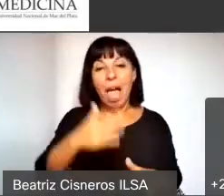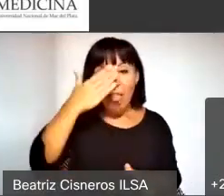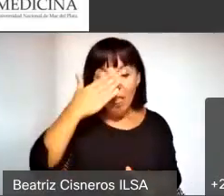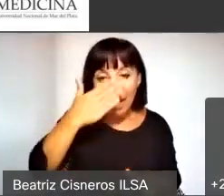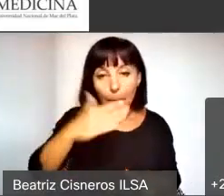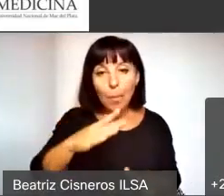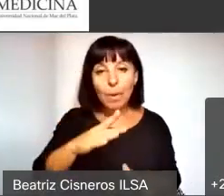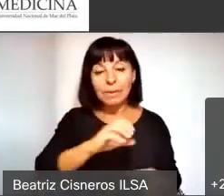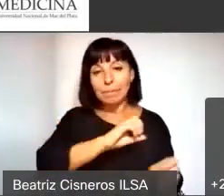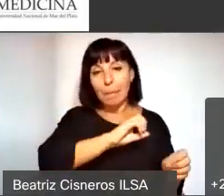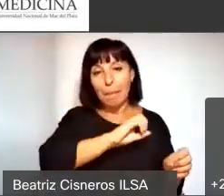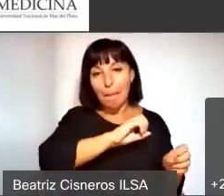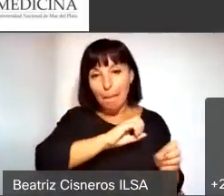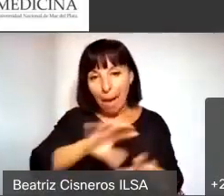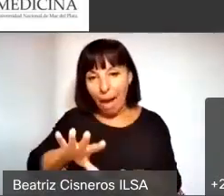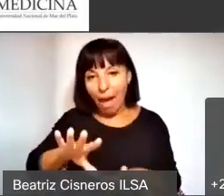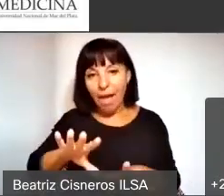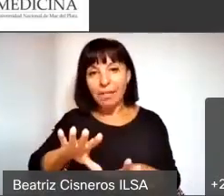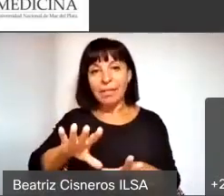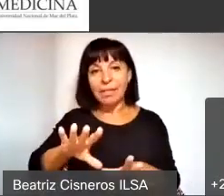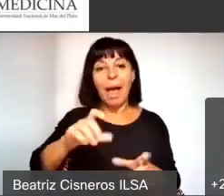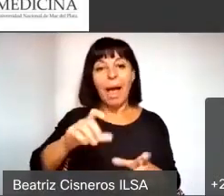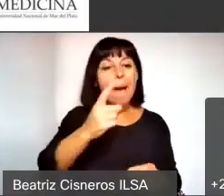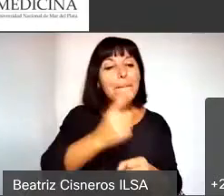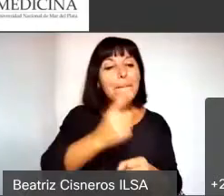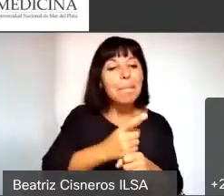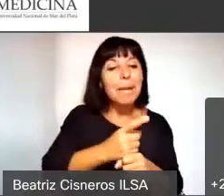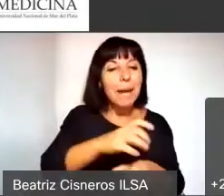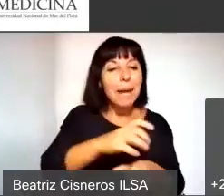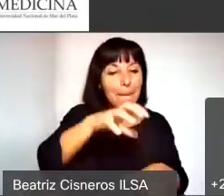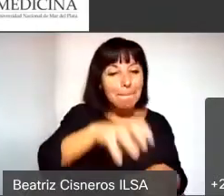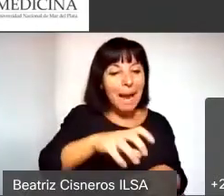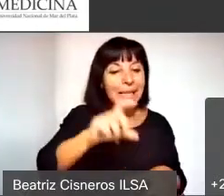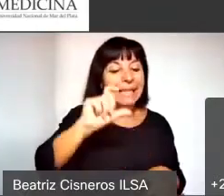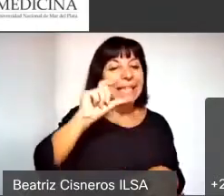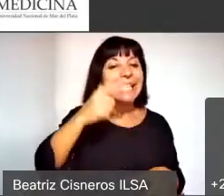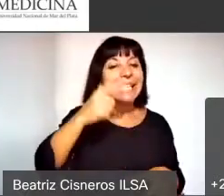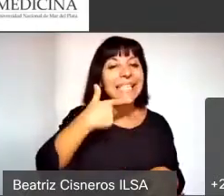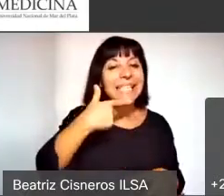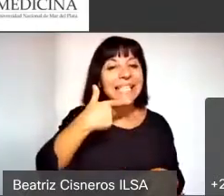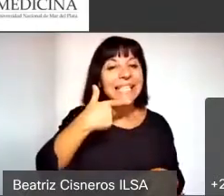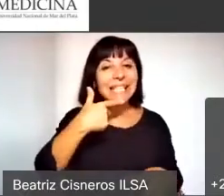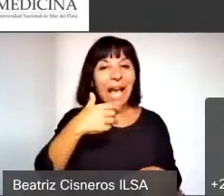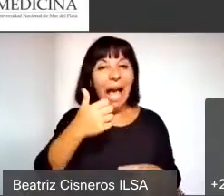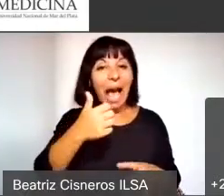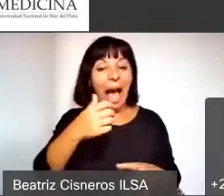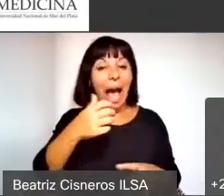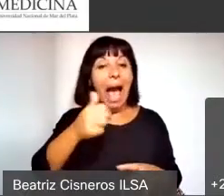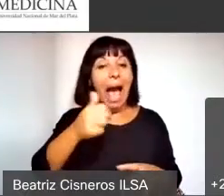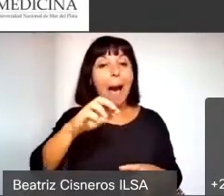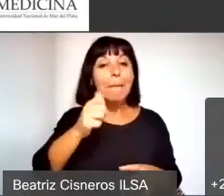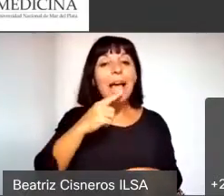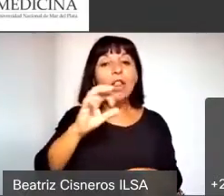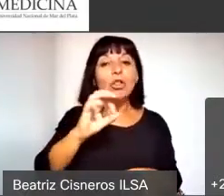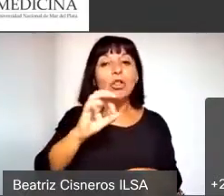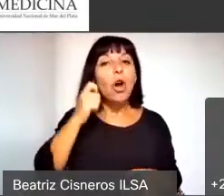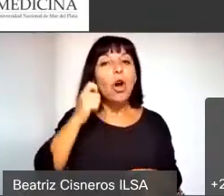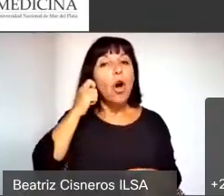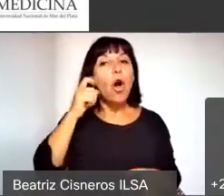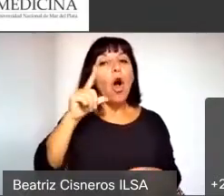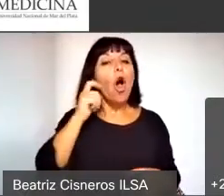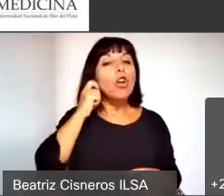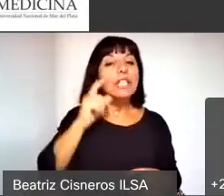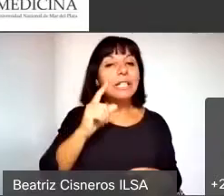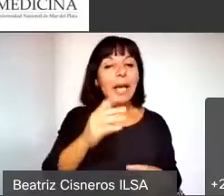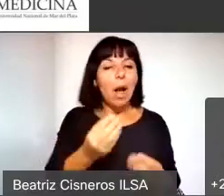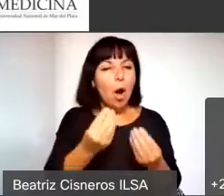enviadas hacia la cara cis del aparato de Golgi a través de vesículas. Se empaquetan en vesículas